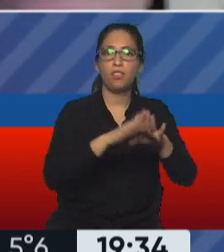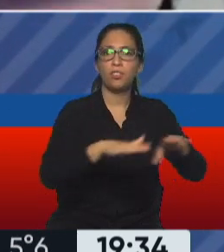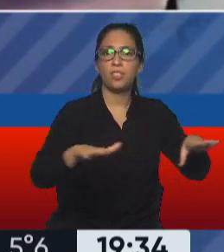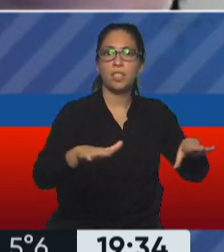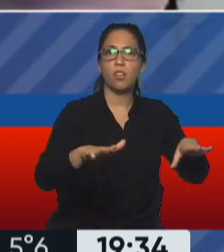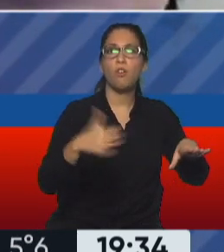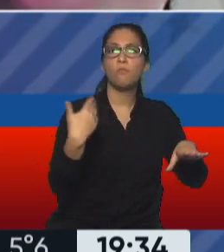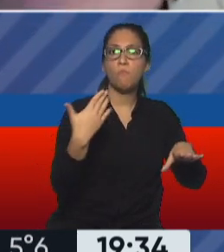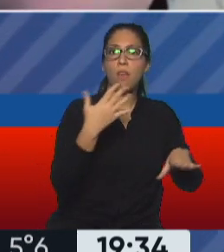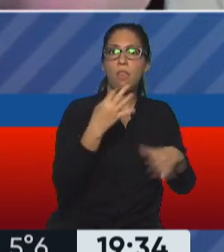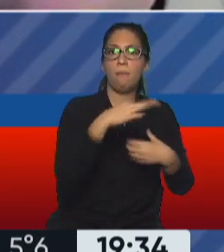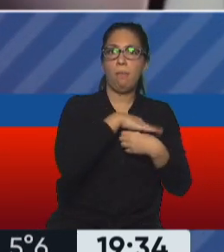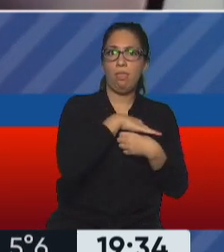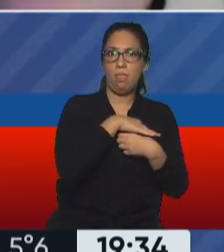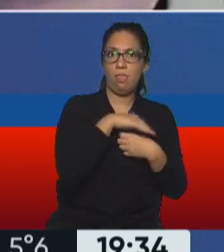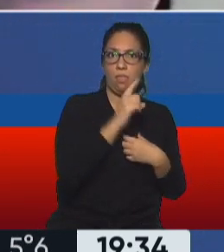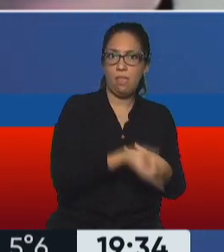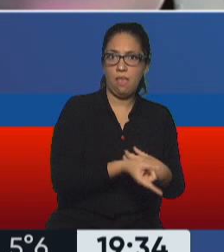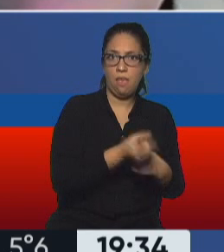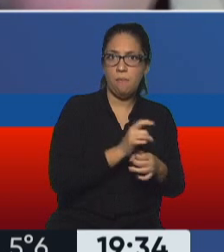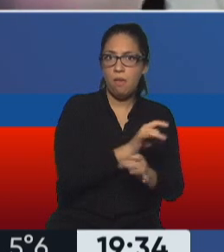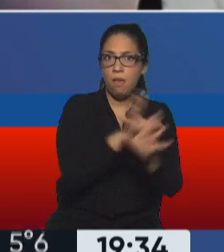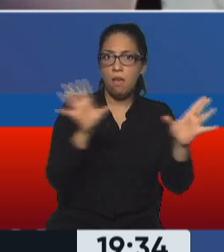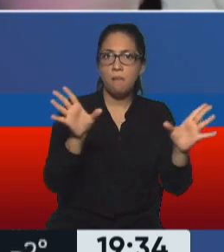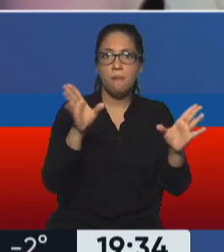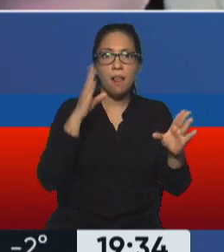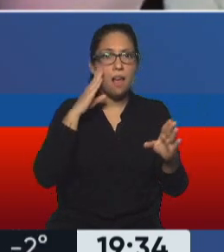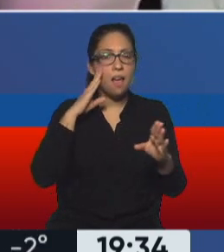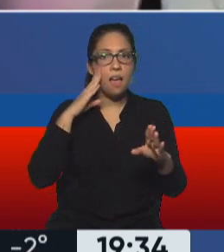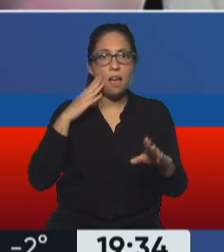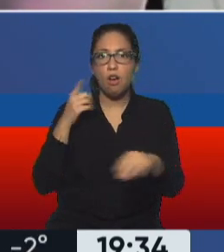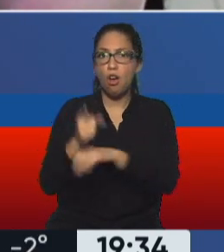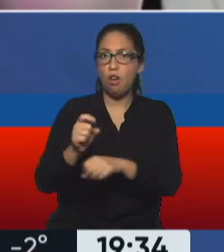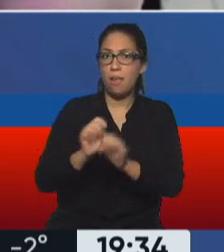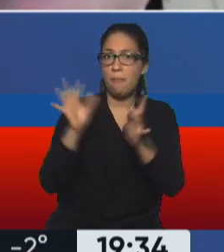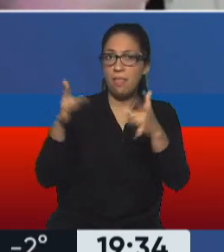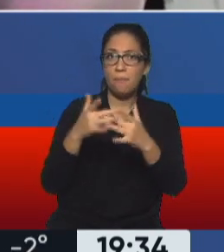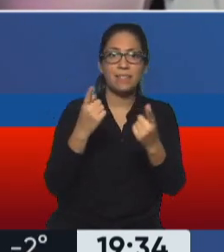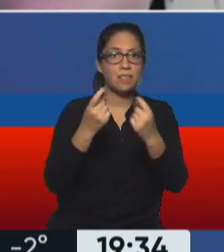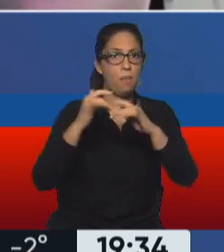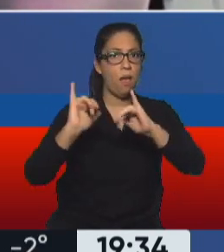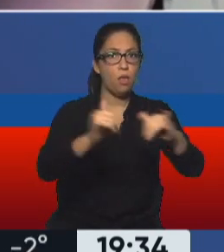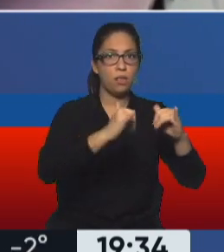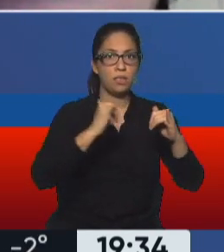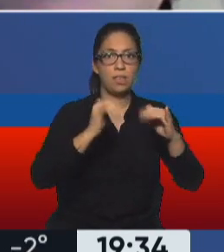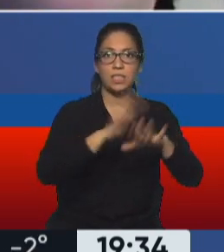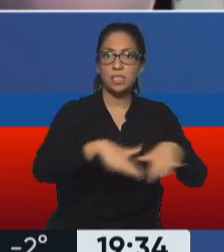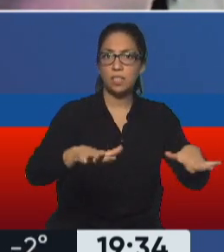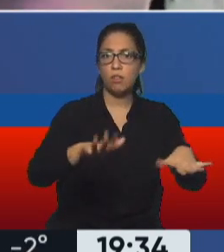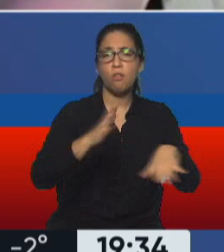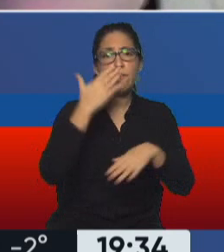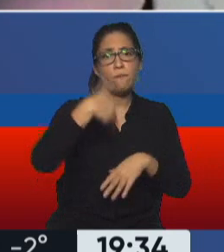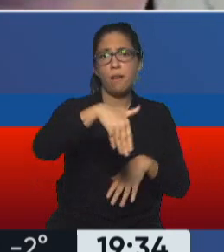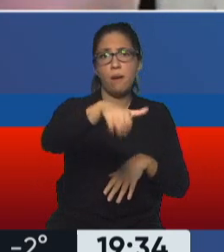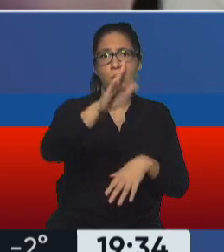en reservorios del virus, o sea que para afrontar claramente a la pandemia vamos a necesitar a vacunar a los adolescentes y a los niños en algún